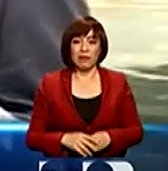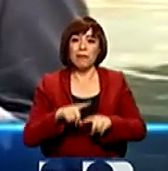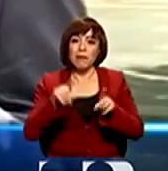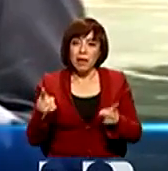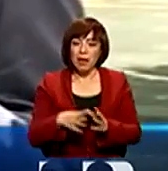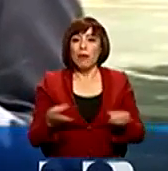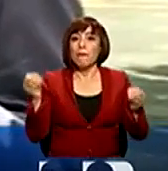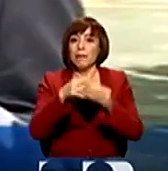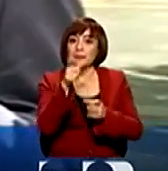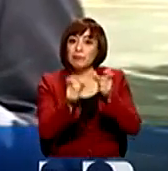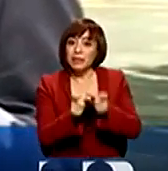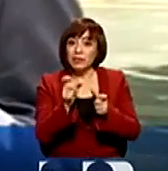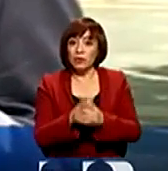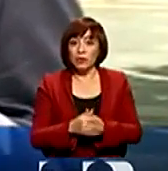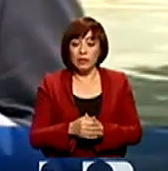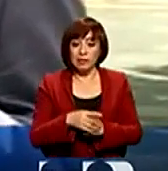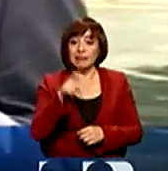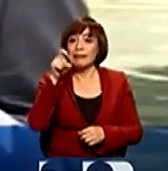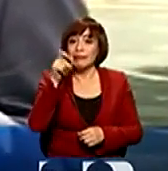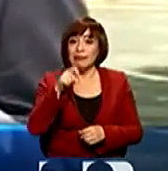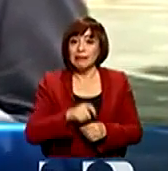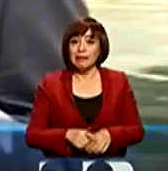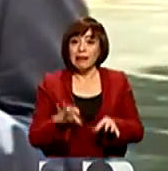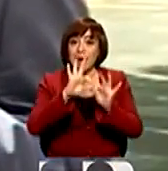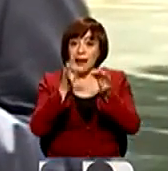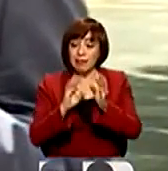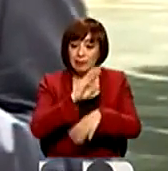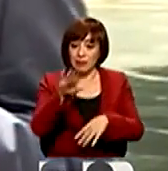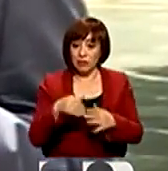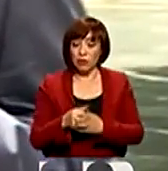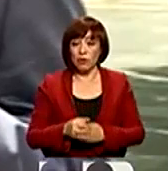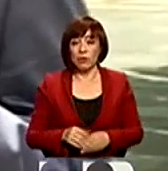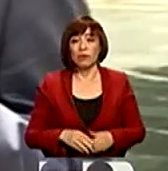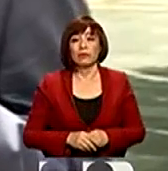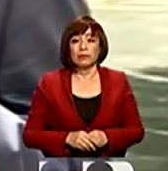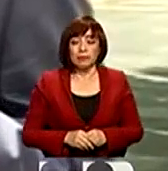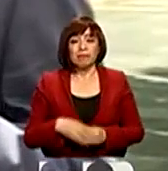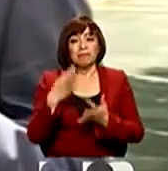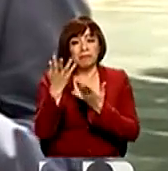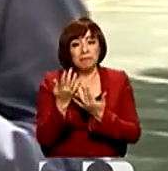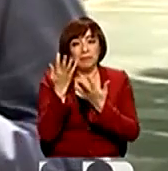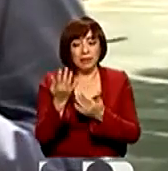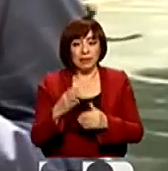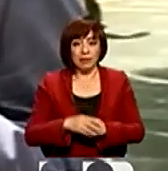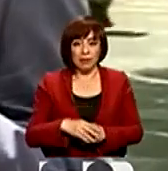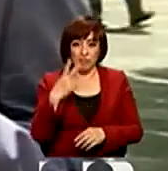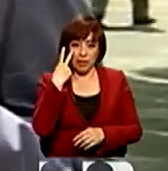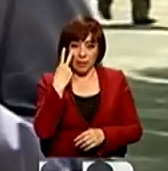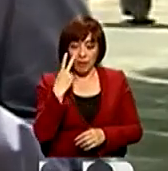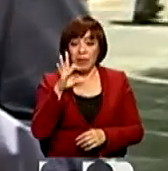de deudores que se acercarán a solucionar su problema será antes de que finalice la primera etapa, pues ahí se condonan